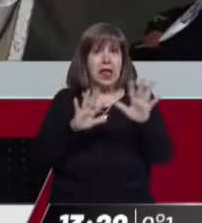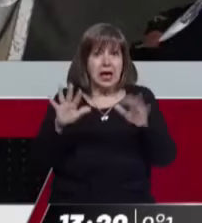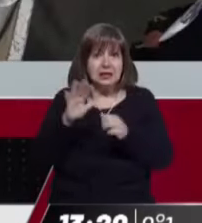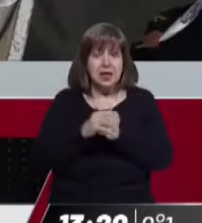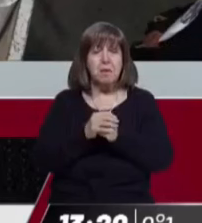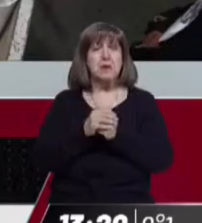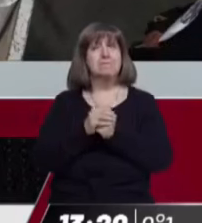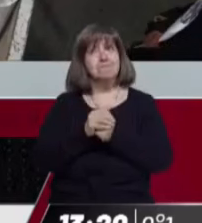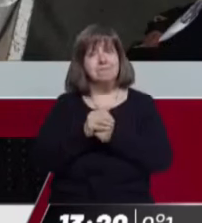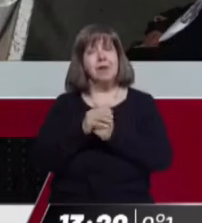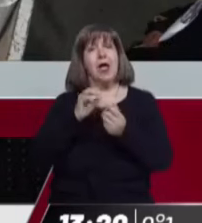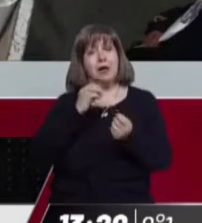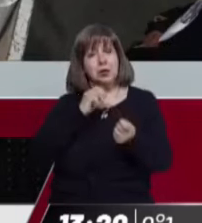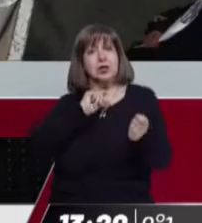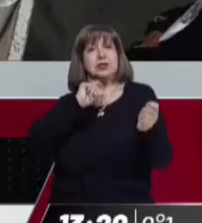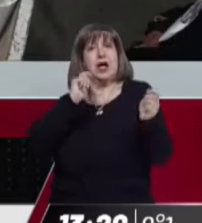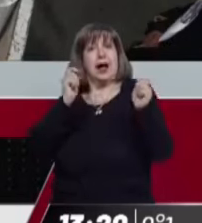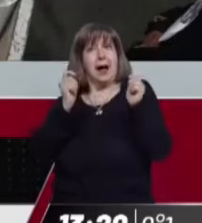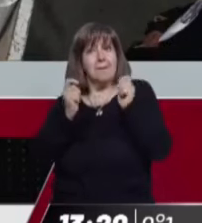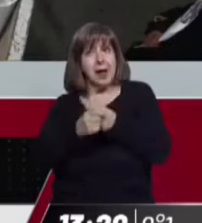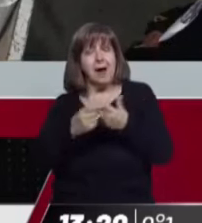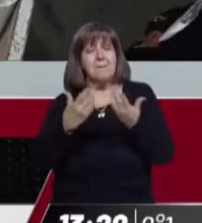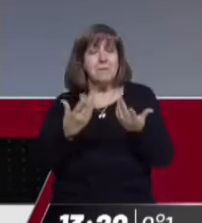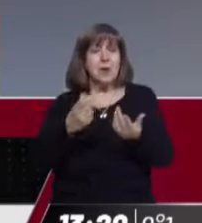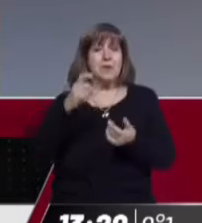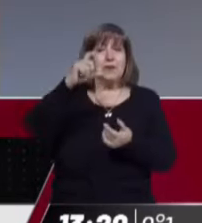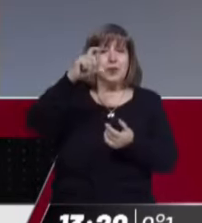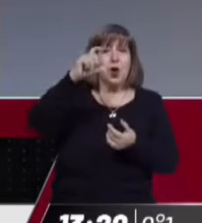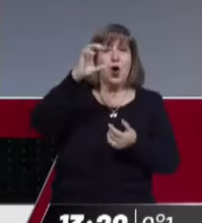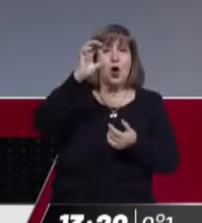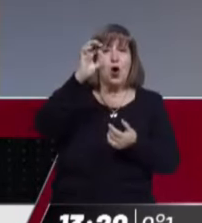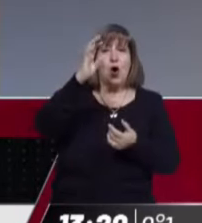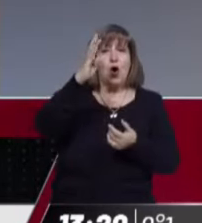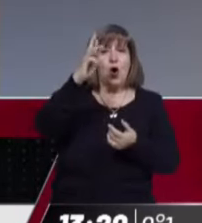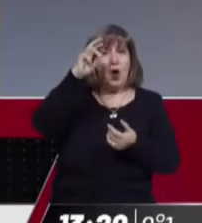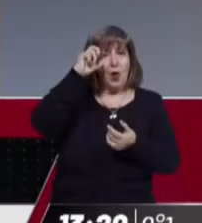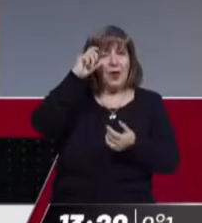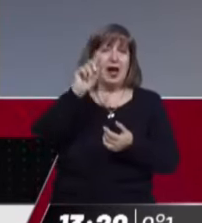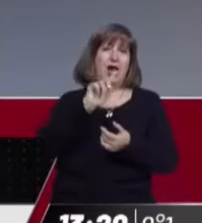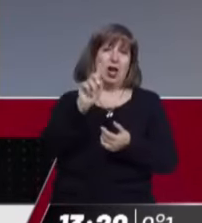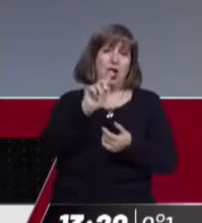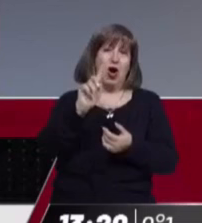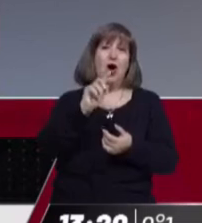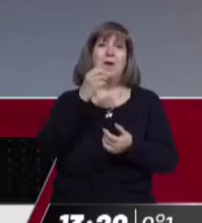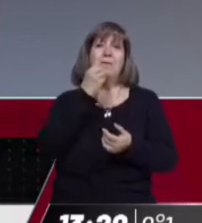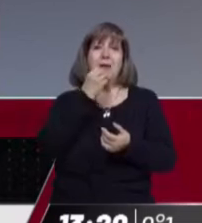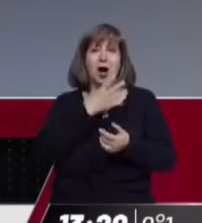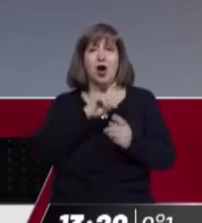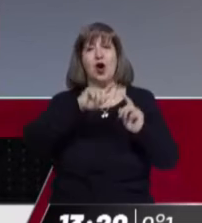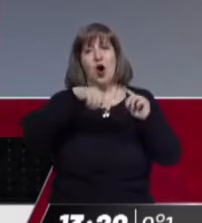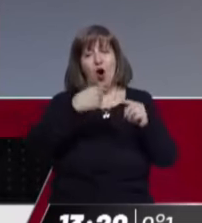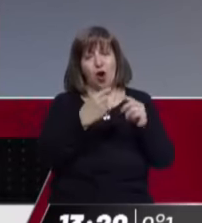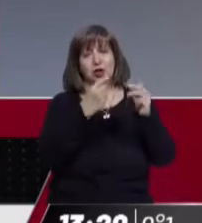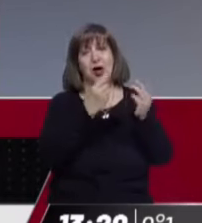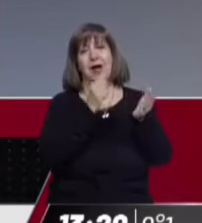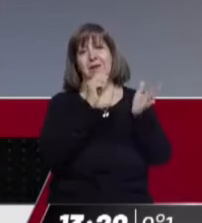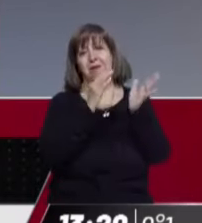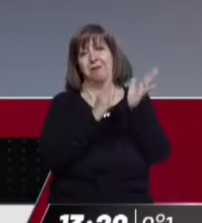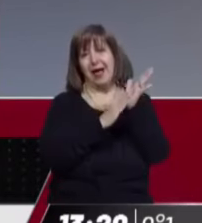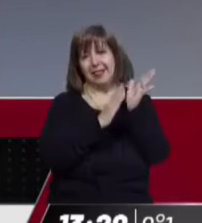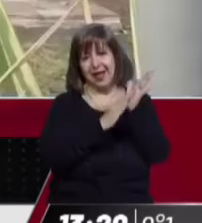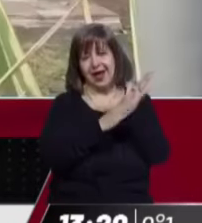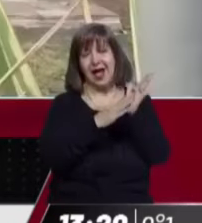aluminio en el mercado negro tiene un menor valor Así que resulta ser menos tentativo o menos